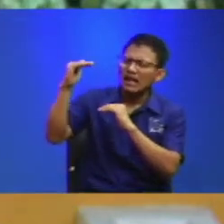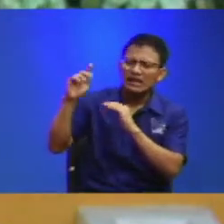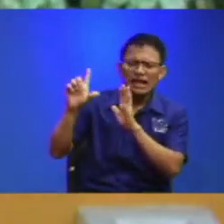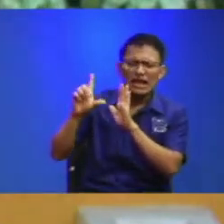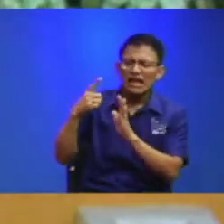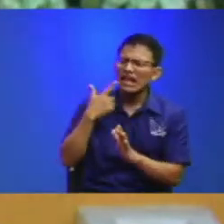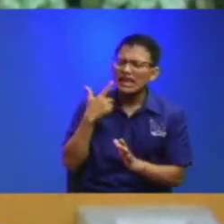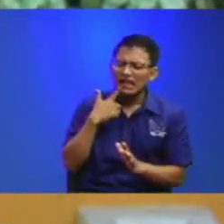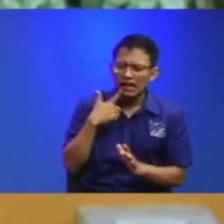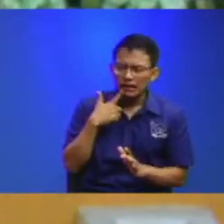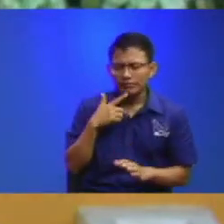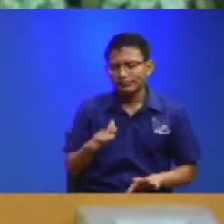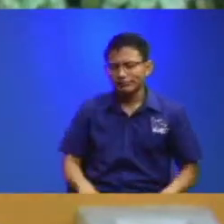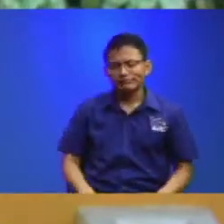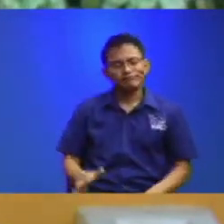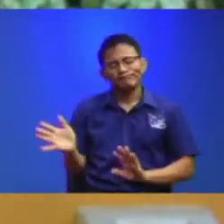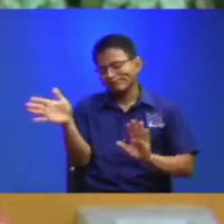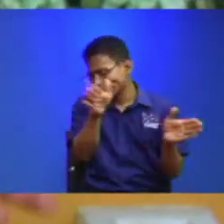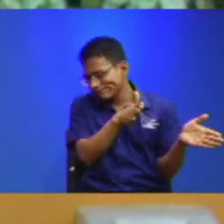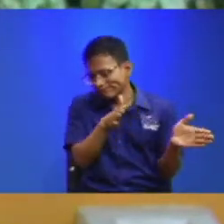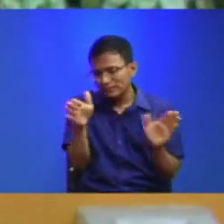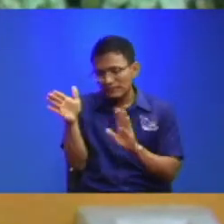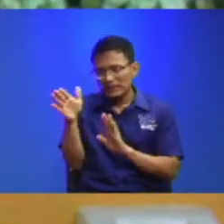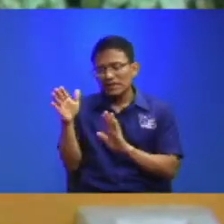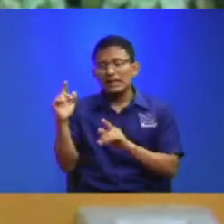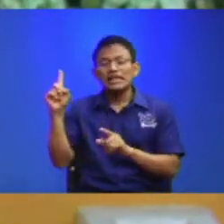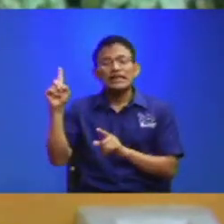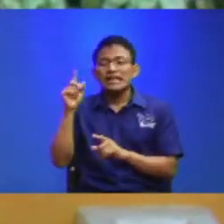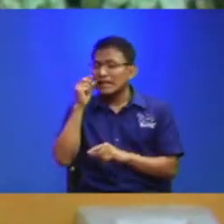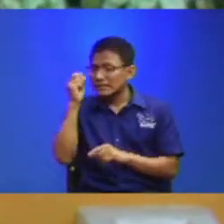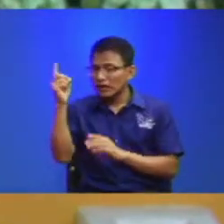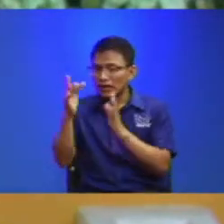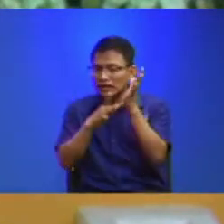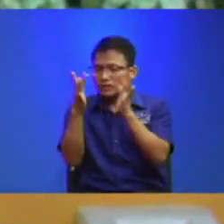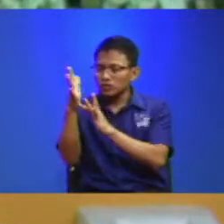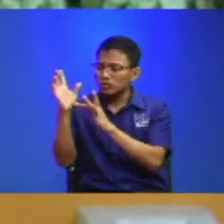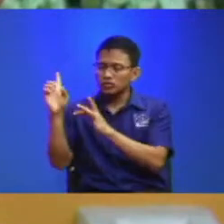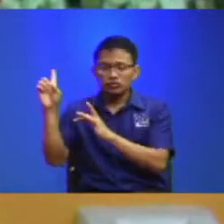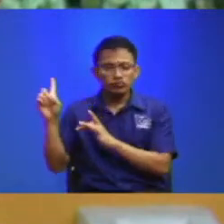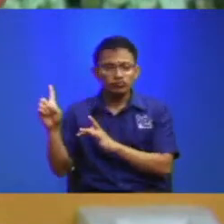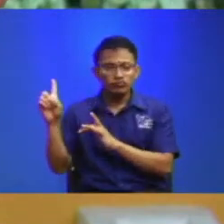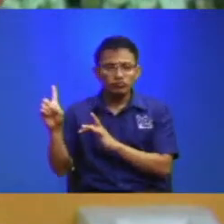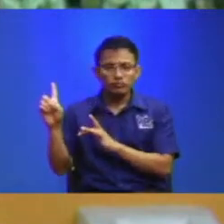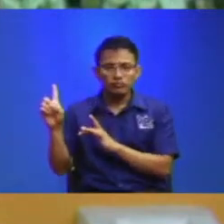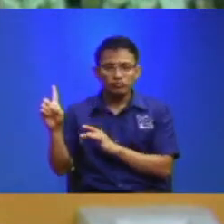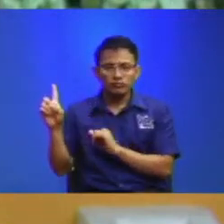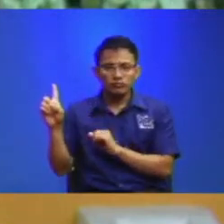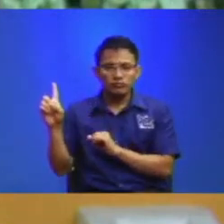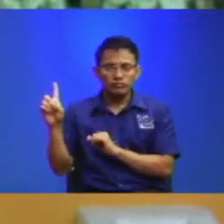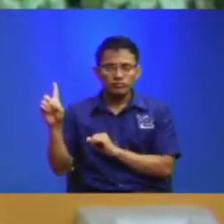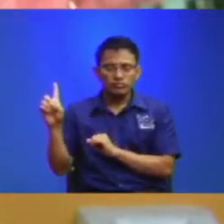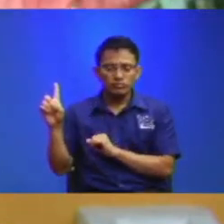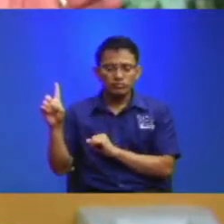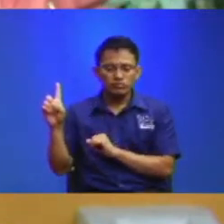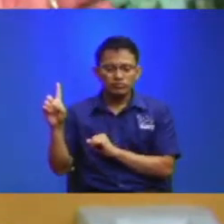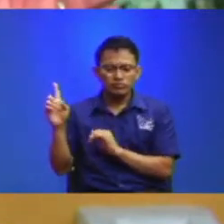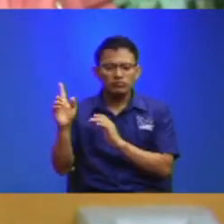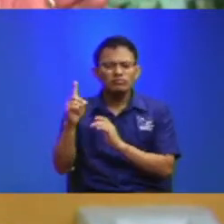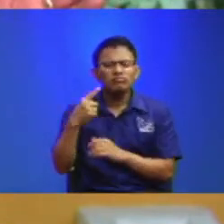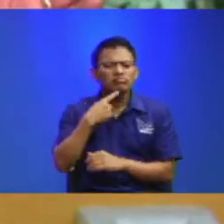Bueno, entonces, pero el punto es que el Señor está diciendo, me voy a morir, yo voy a ir a la